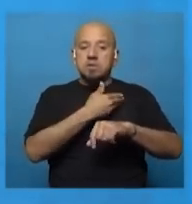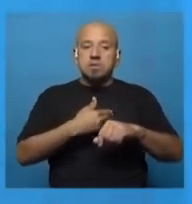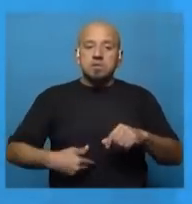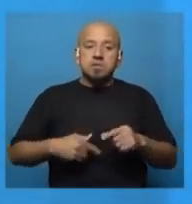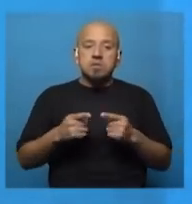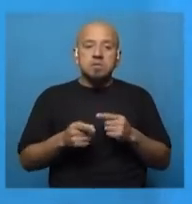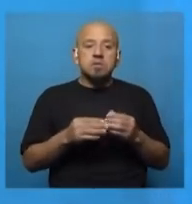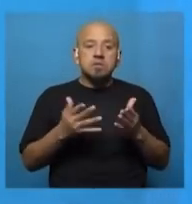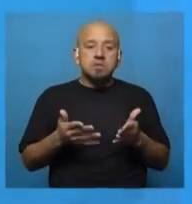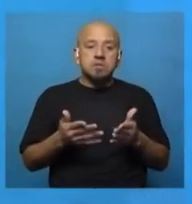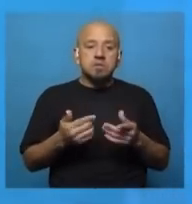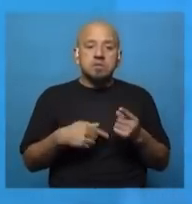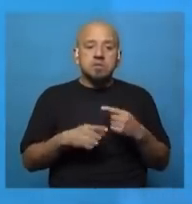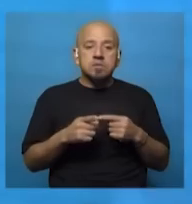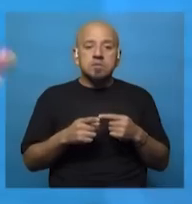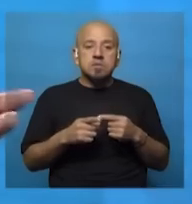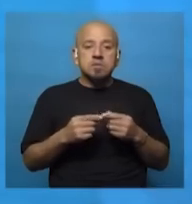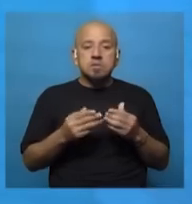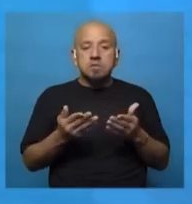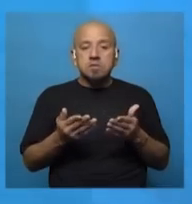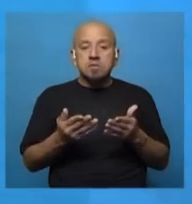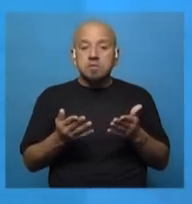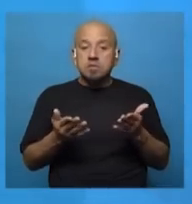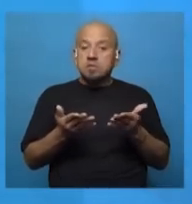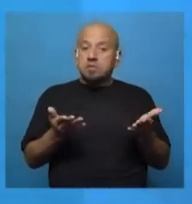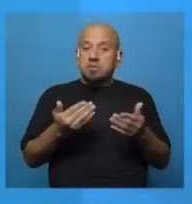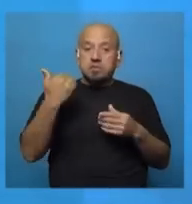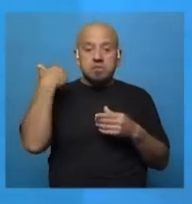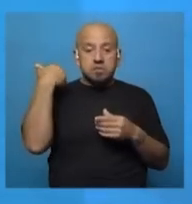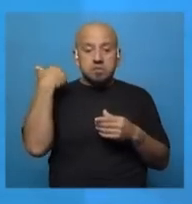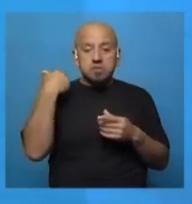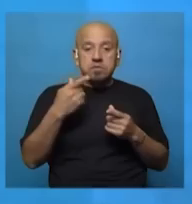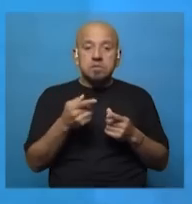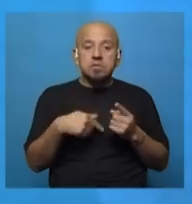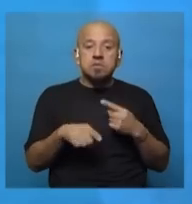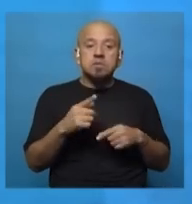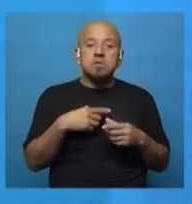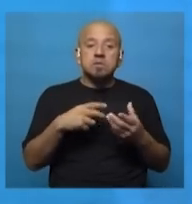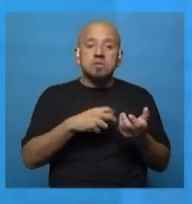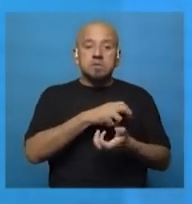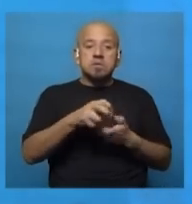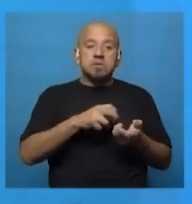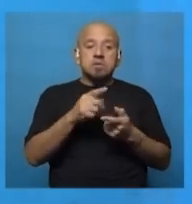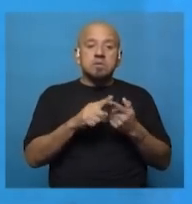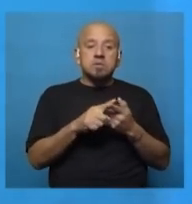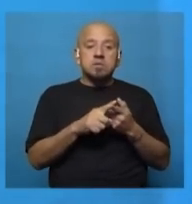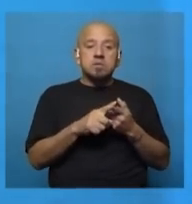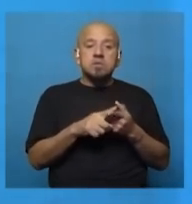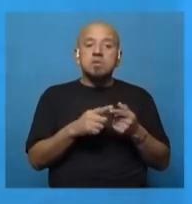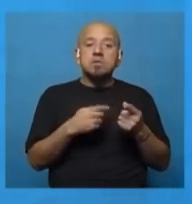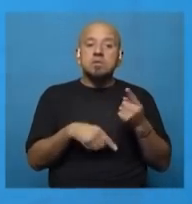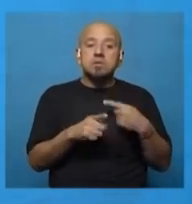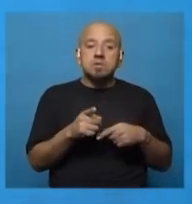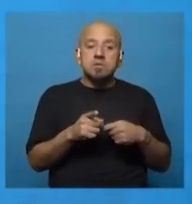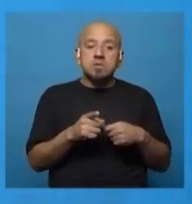no me acuerdo las palabras exactas pero algo así como que astesiano era una persona complicada no era no era trigo limpio